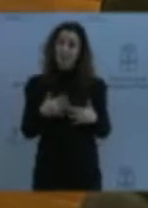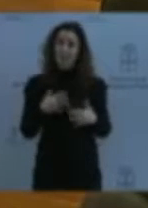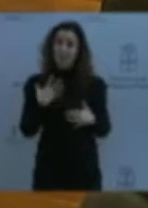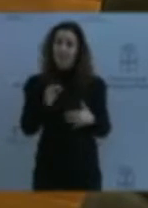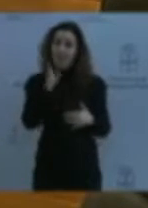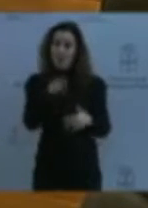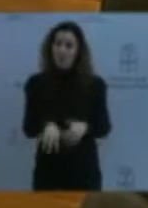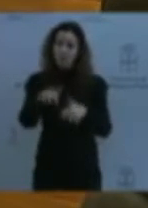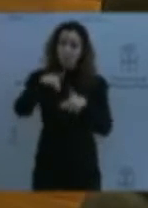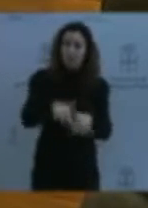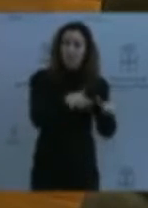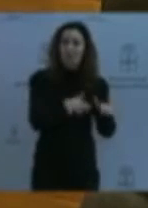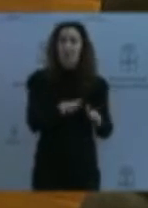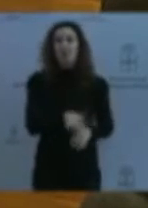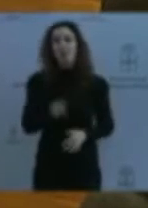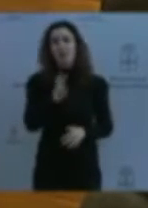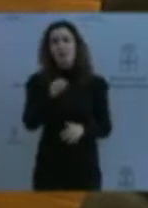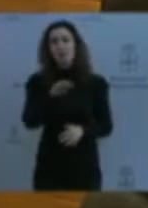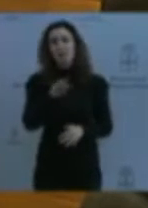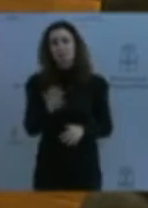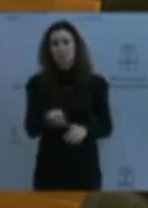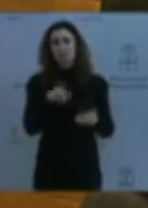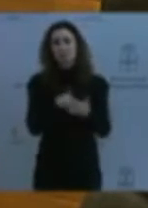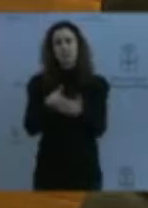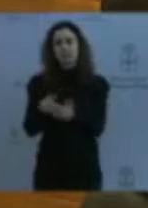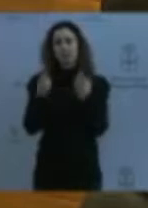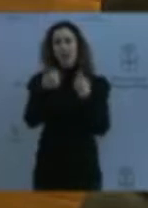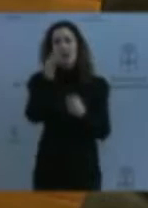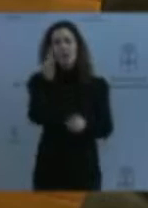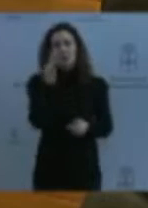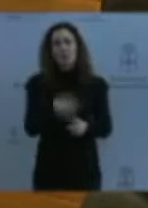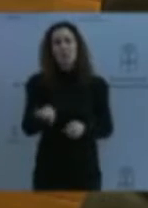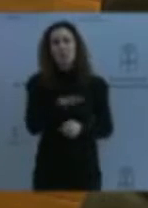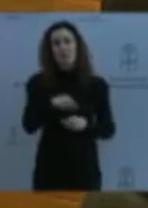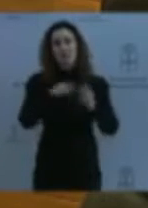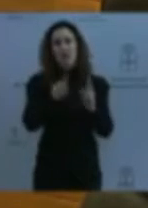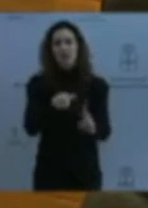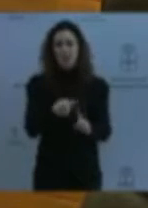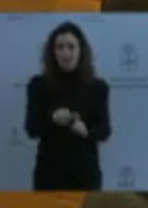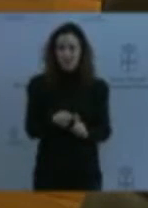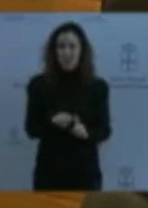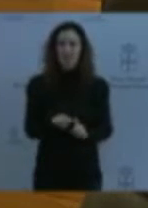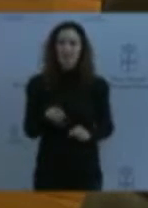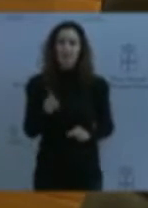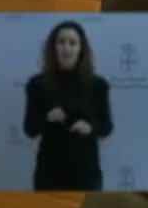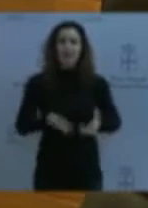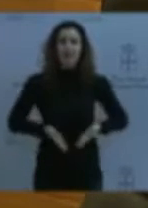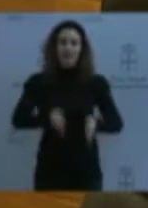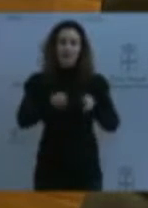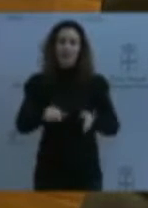dejando incomunicado a alumnos de Cangas de Onís. También la carretera que accede a Ayes en el concejo de Peñamillera Alta. La vía del